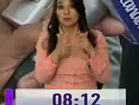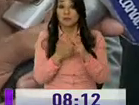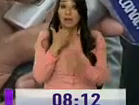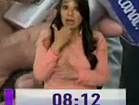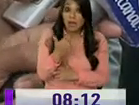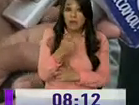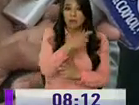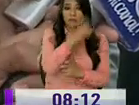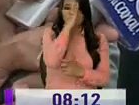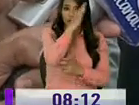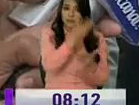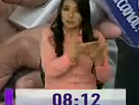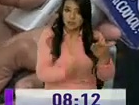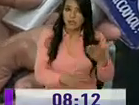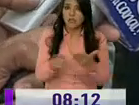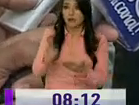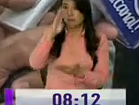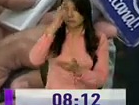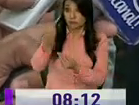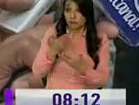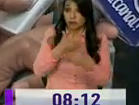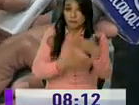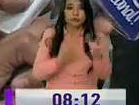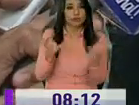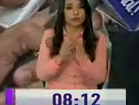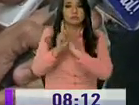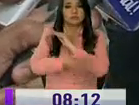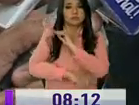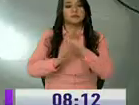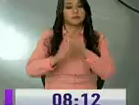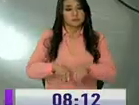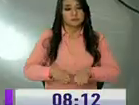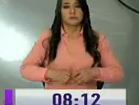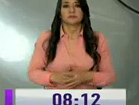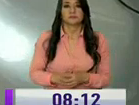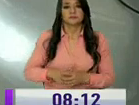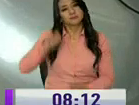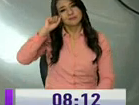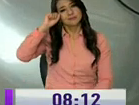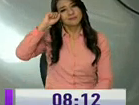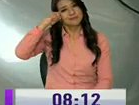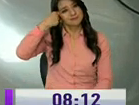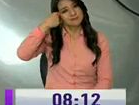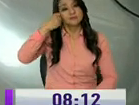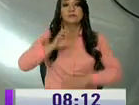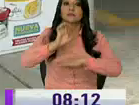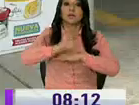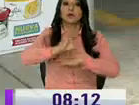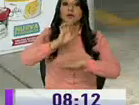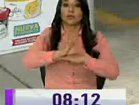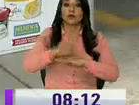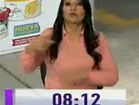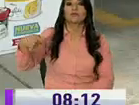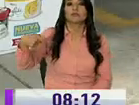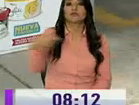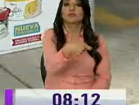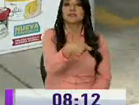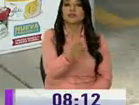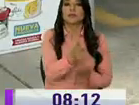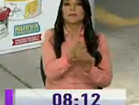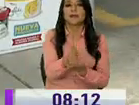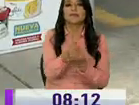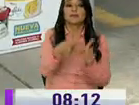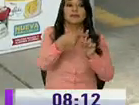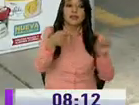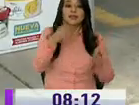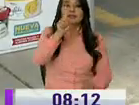partes policiales y el informe de los comisarios, pues se tomarán las sanciones correspondientes. Recordemos que Ecuador ha otorgado desde